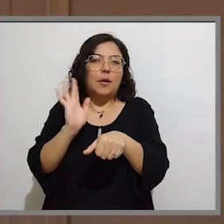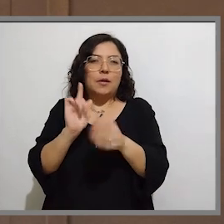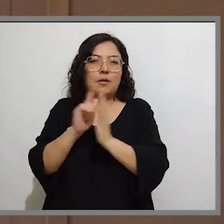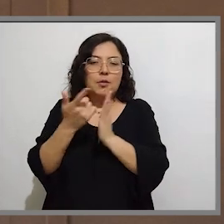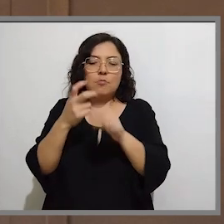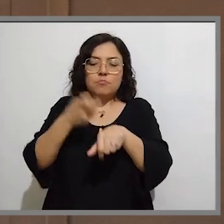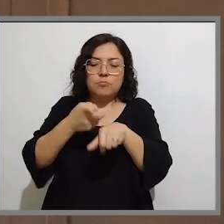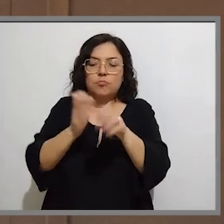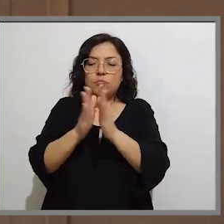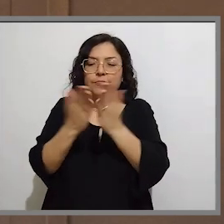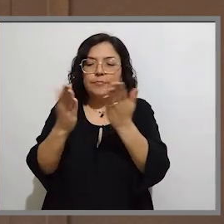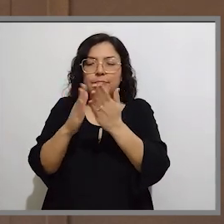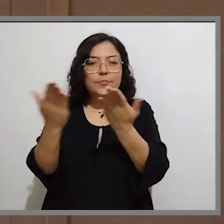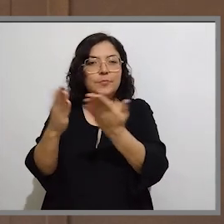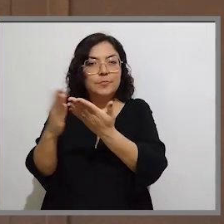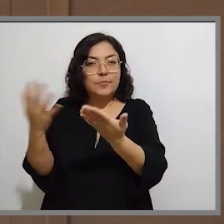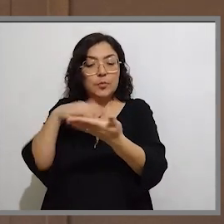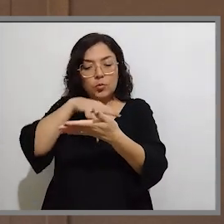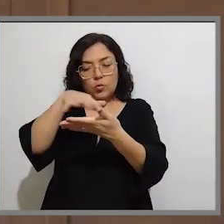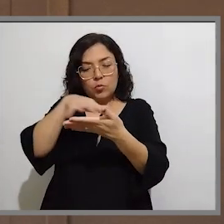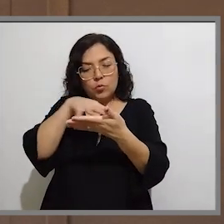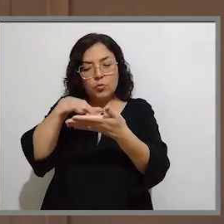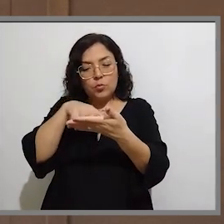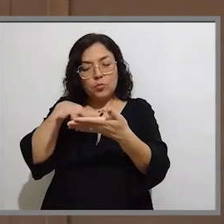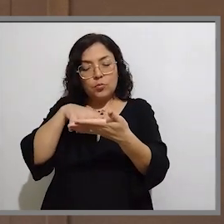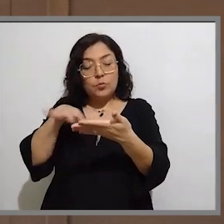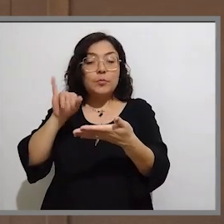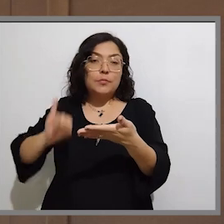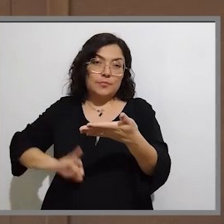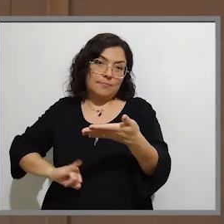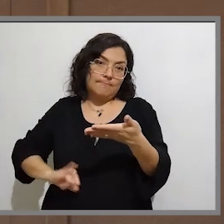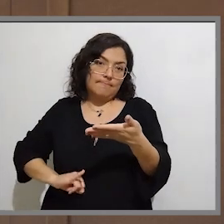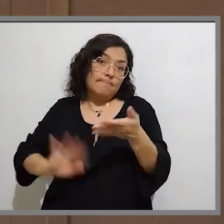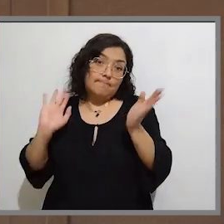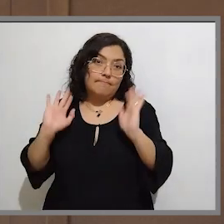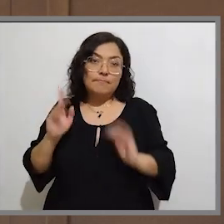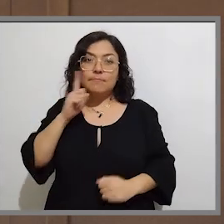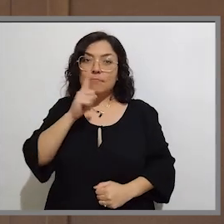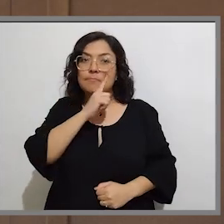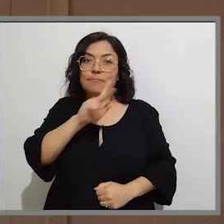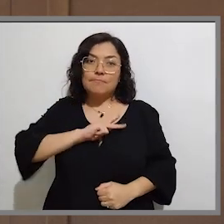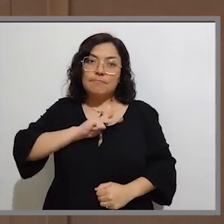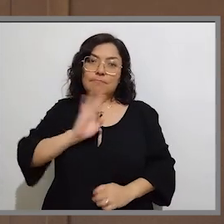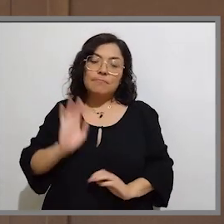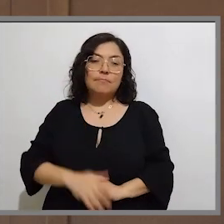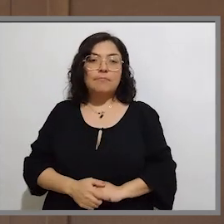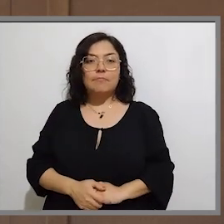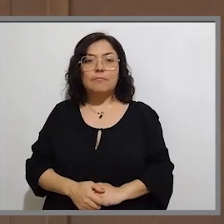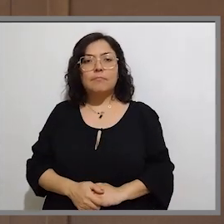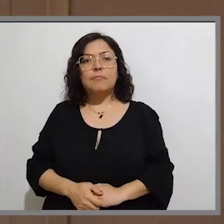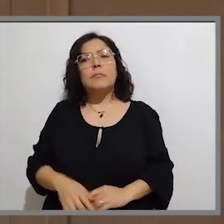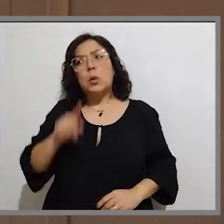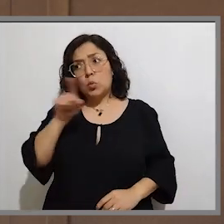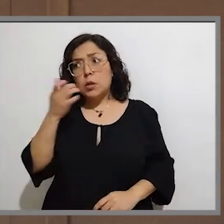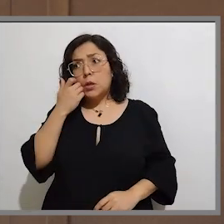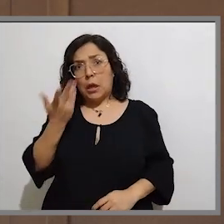tinta, el poder observar la letra viva ahí impresa es muy interesante, pero bueno, no deja uno de apreciar